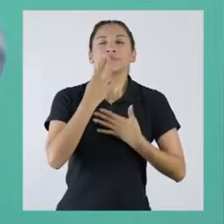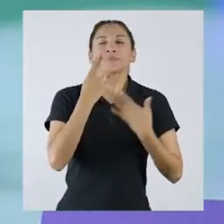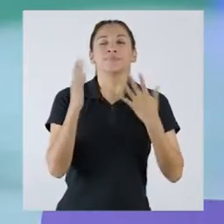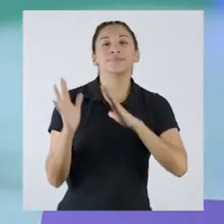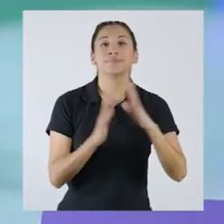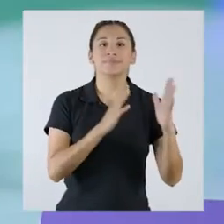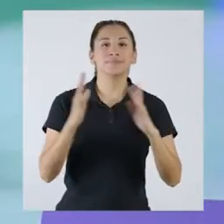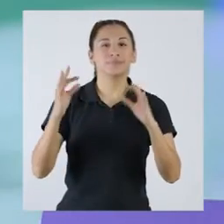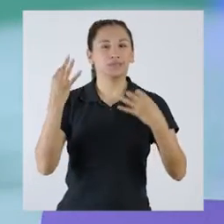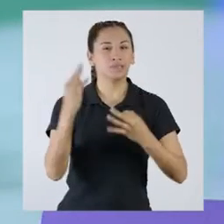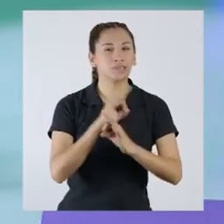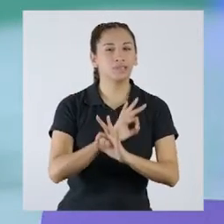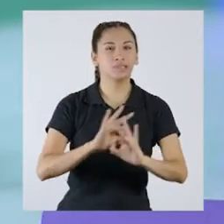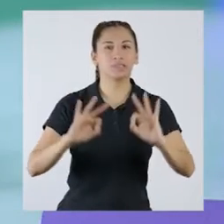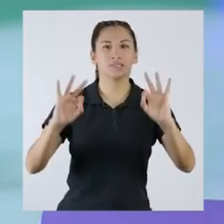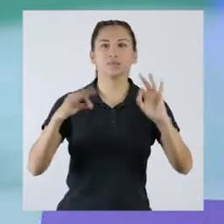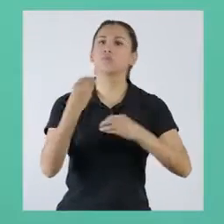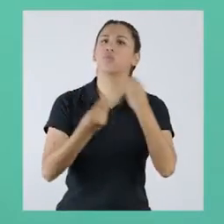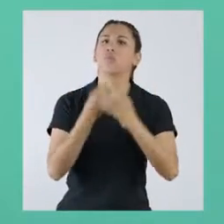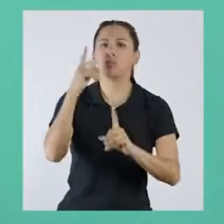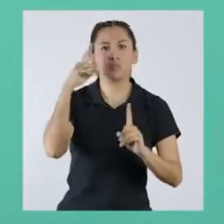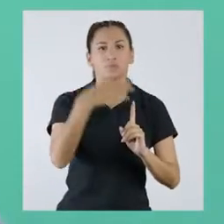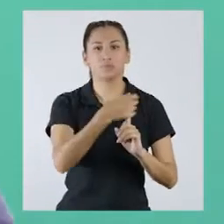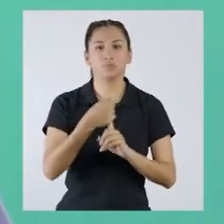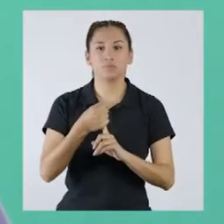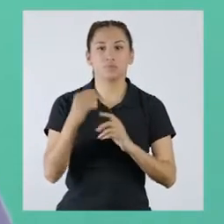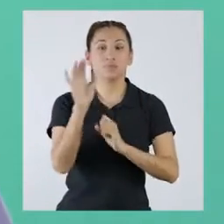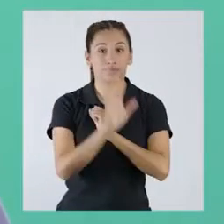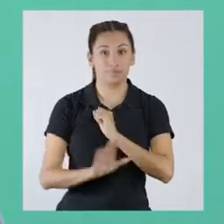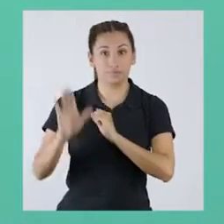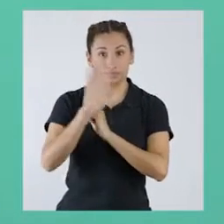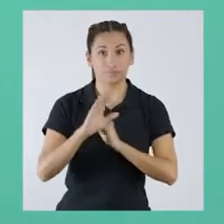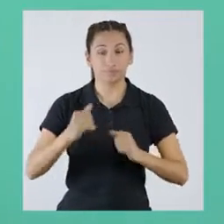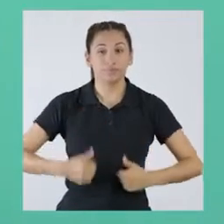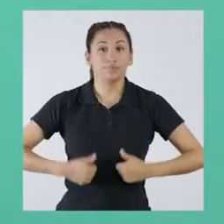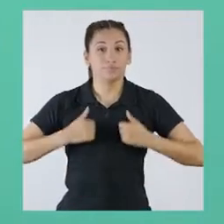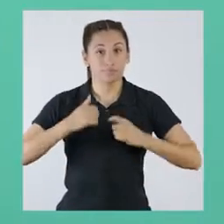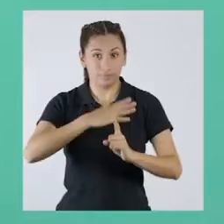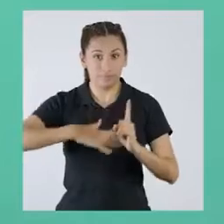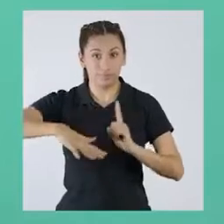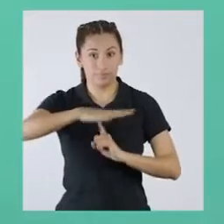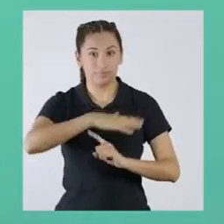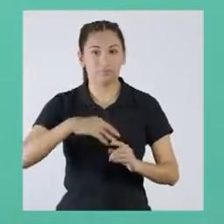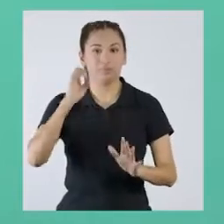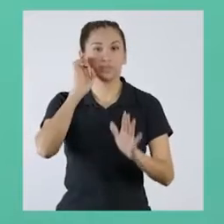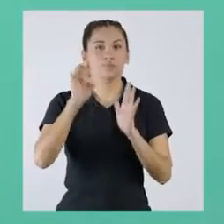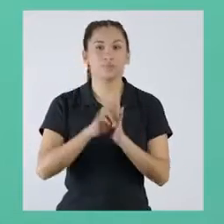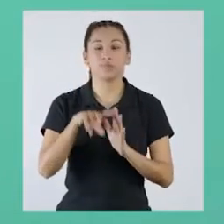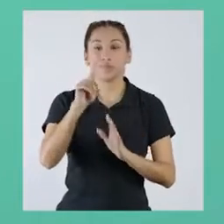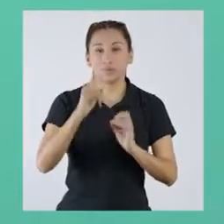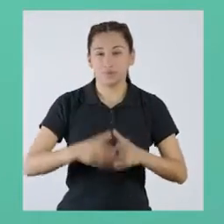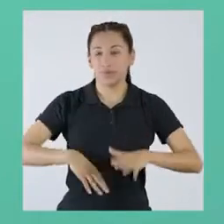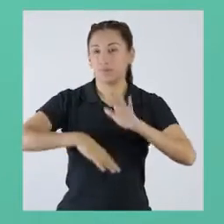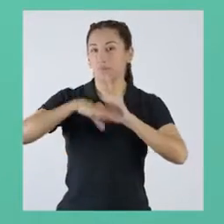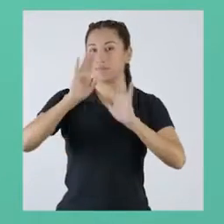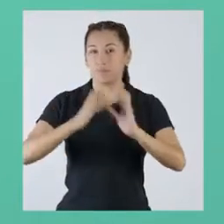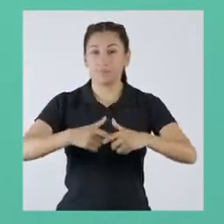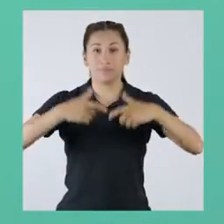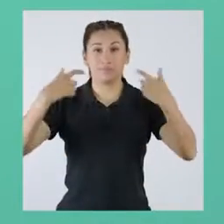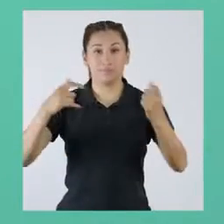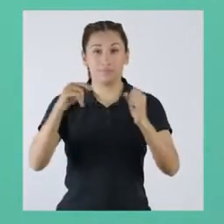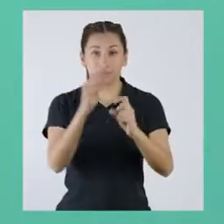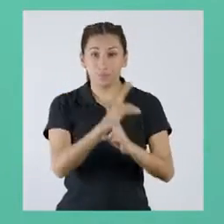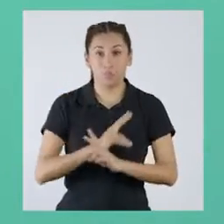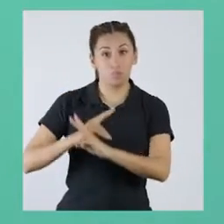puro. ¿Cómo lo lograron? Protegiendo la biodiversidad. Por ejemplo, una de nuestras más grandes